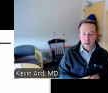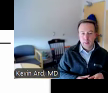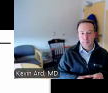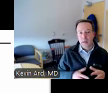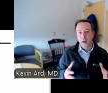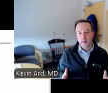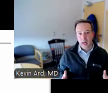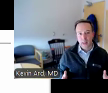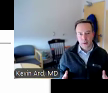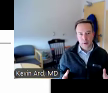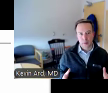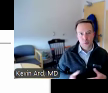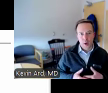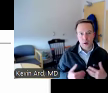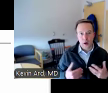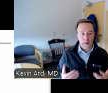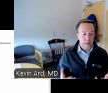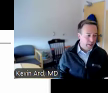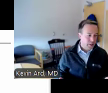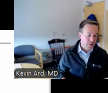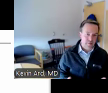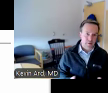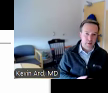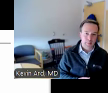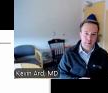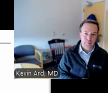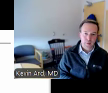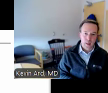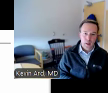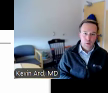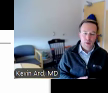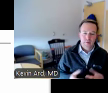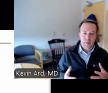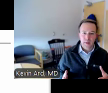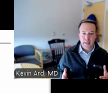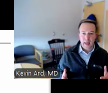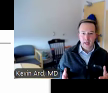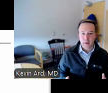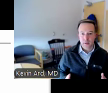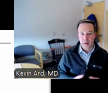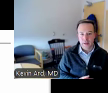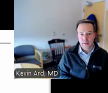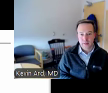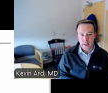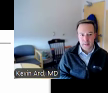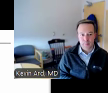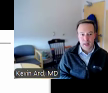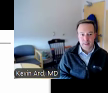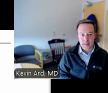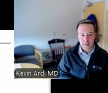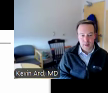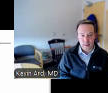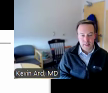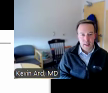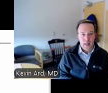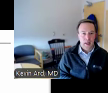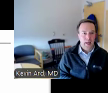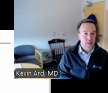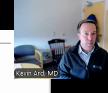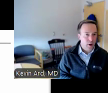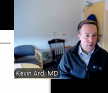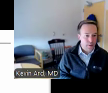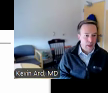preguntando quiénes se sienten cómodos hablando sobre conductas sexuales o conductas de uso de estupefacientes. Así que normalmente el